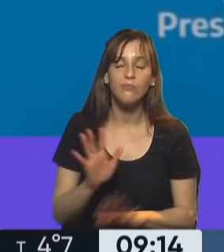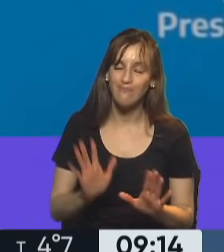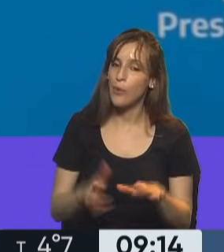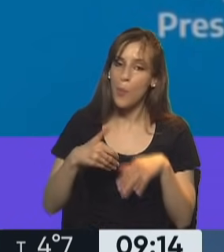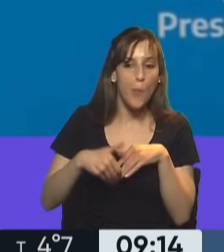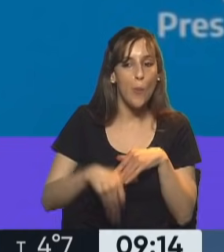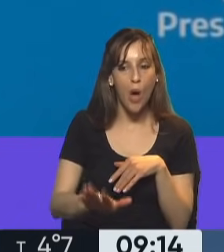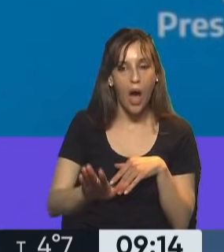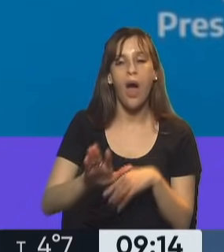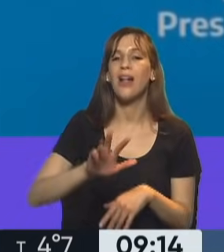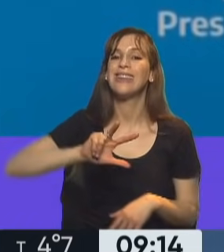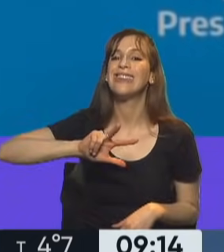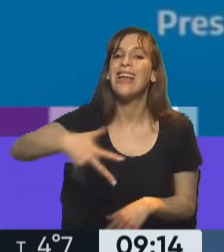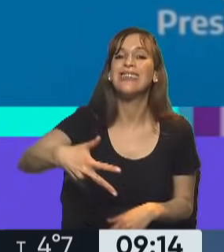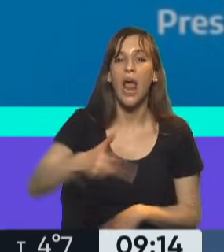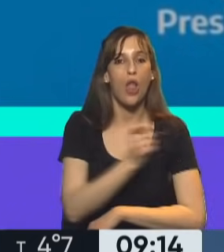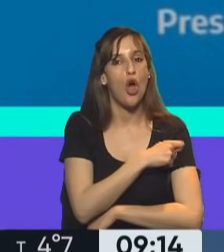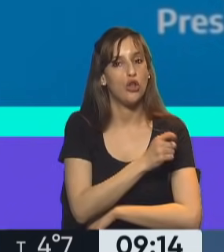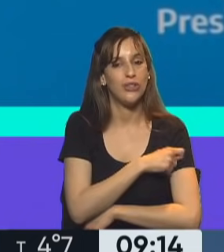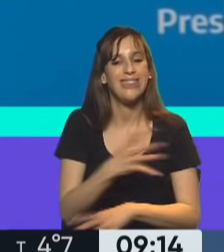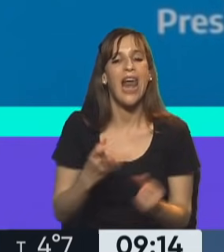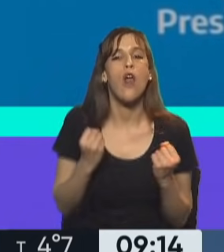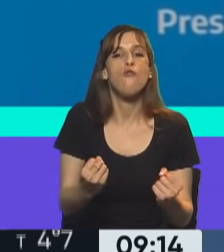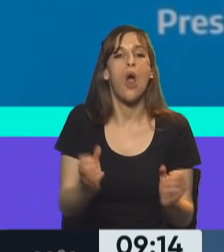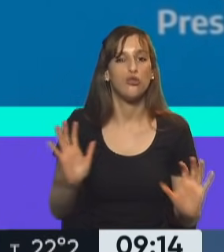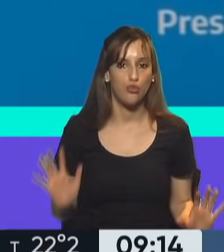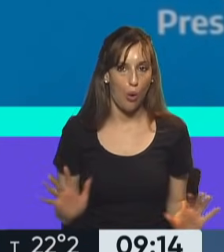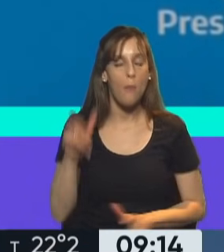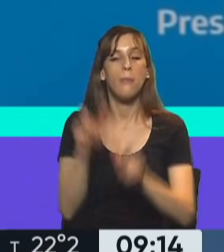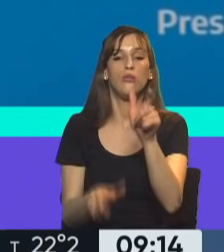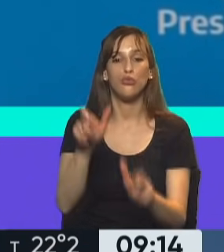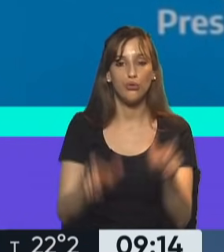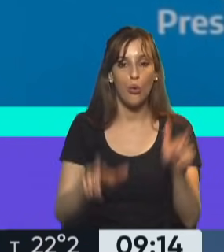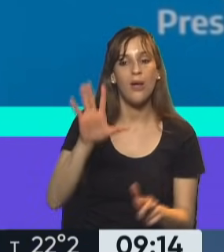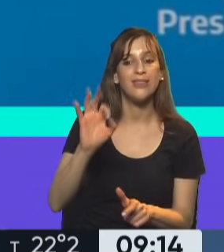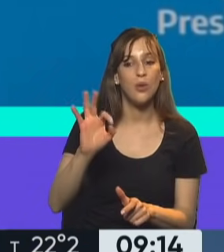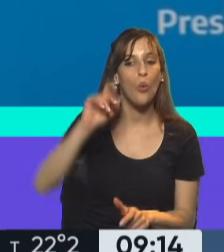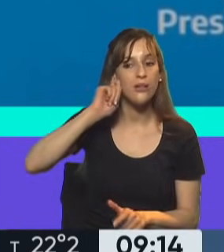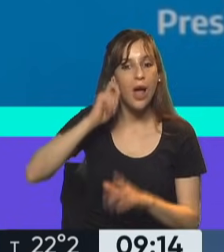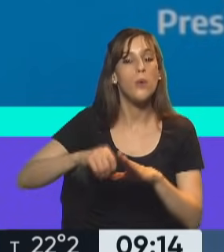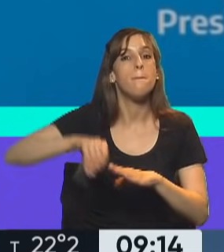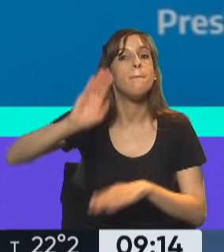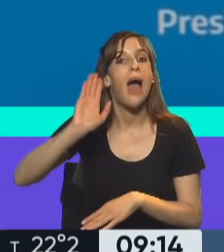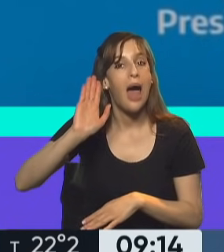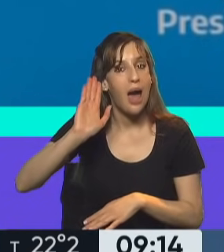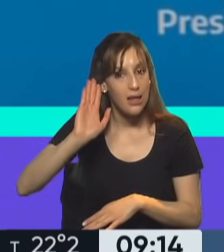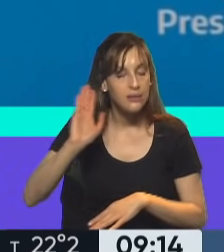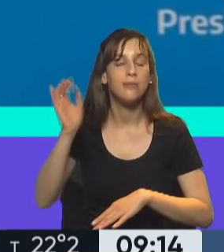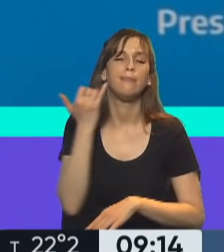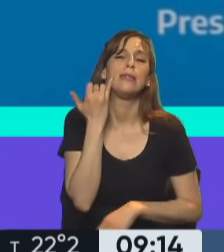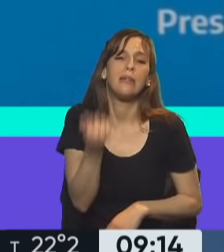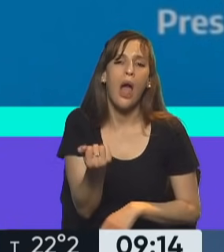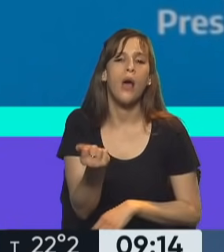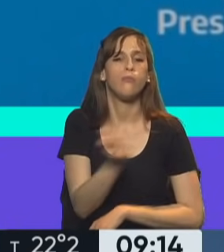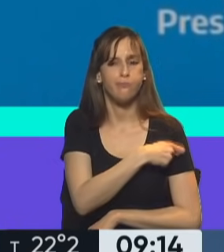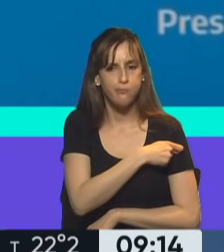a recibir una tercera dosis, y las personas mayores de 50 años que hayan recibido el esquema de vacunación